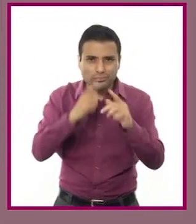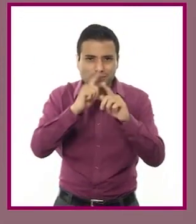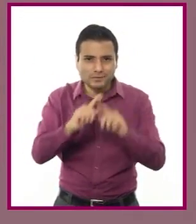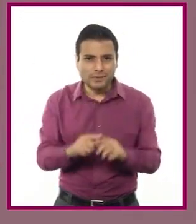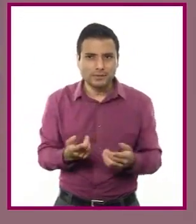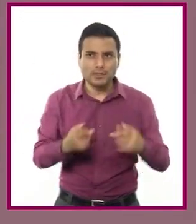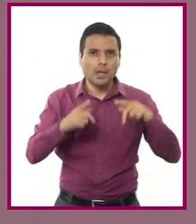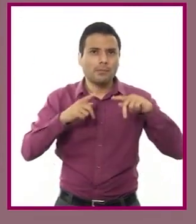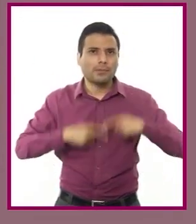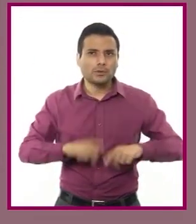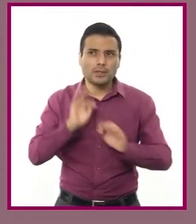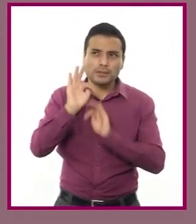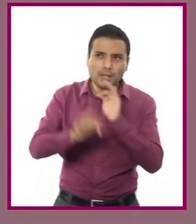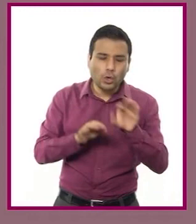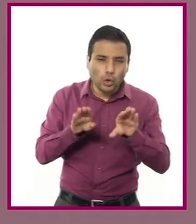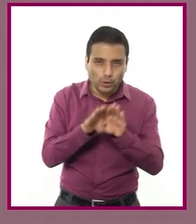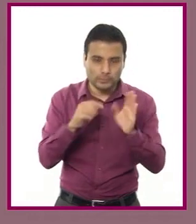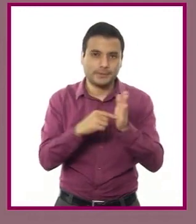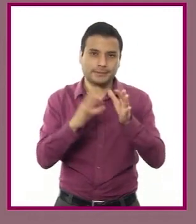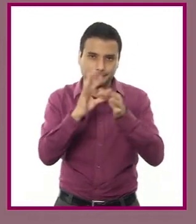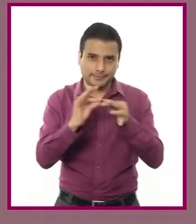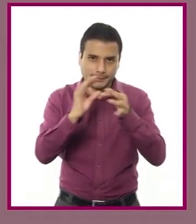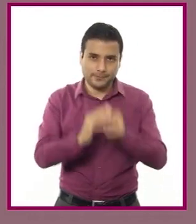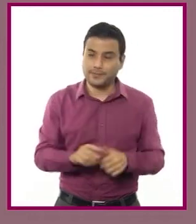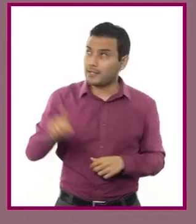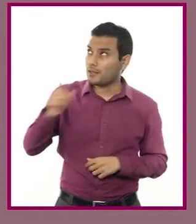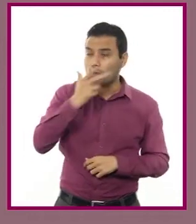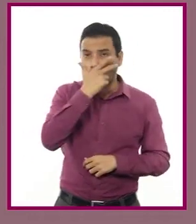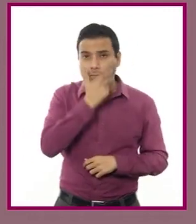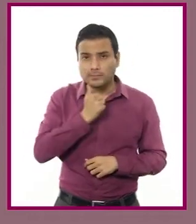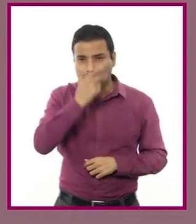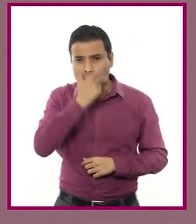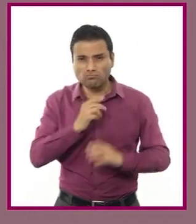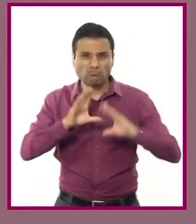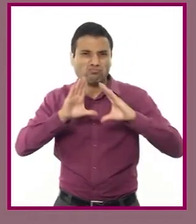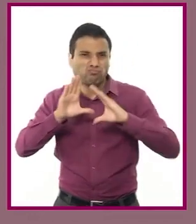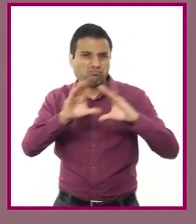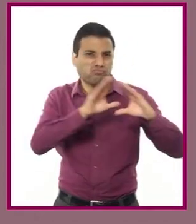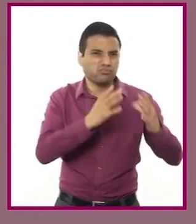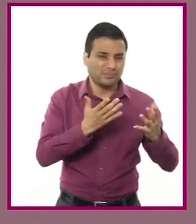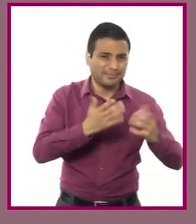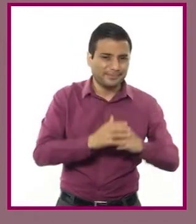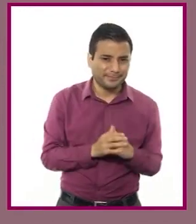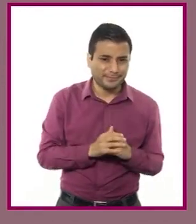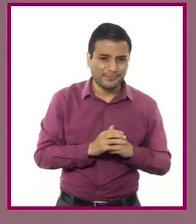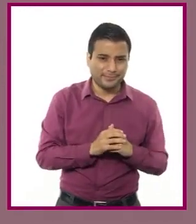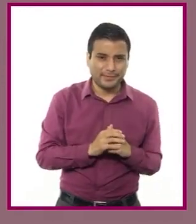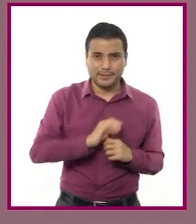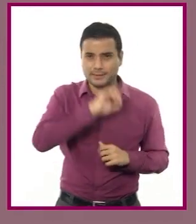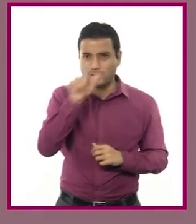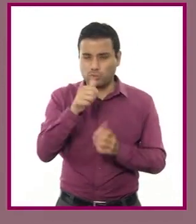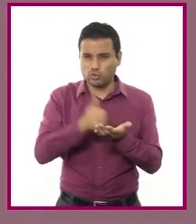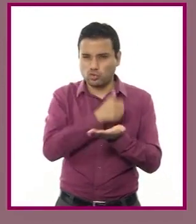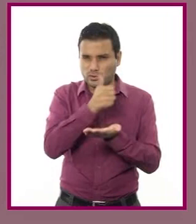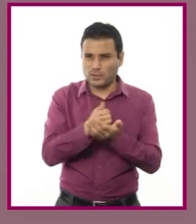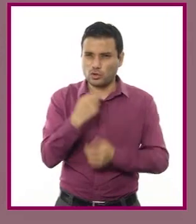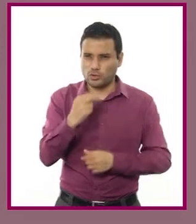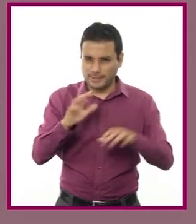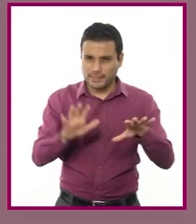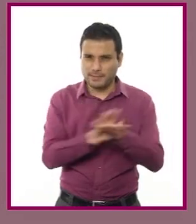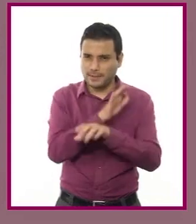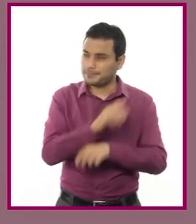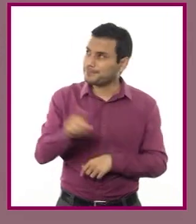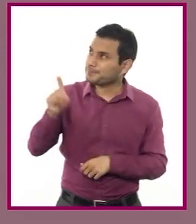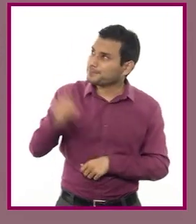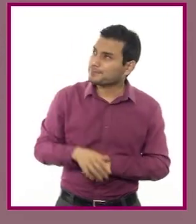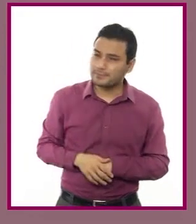demás. Mahoma comenzó a predicar el Islam desde Yatrib, que después cambió su nombre a Medina, que en árabe